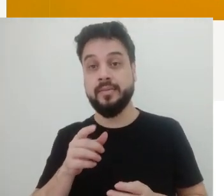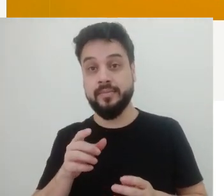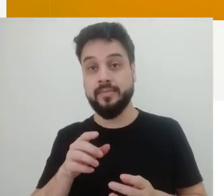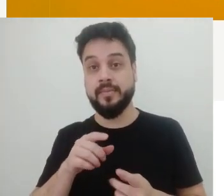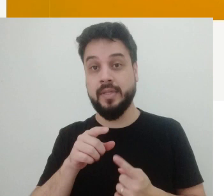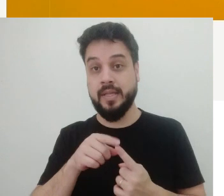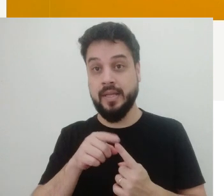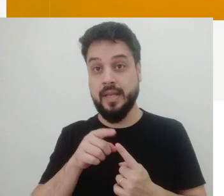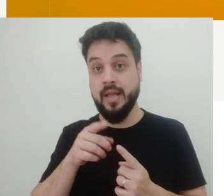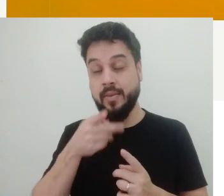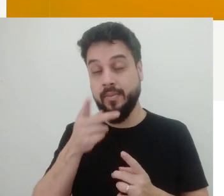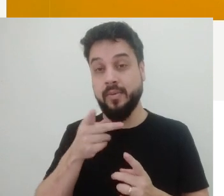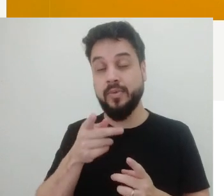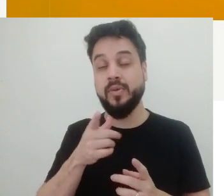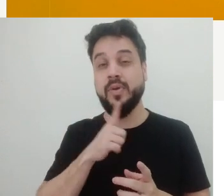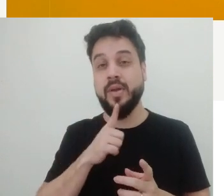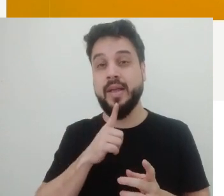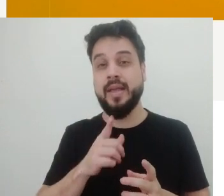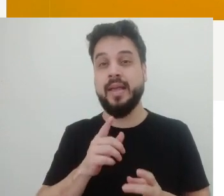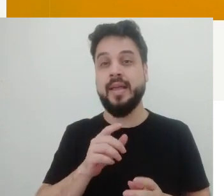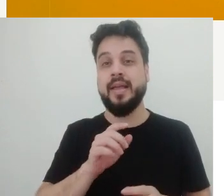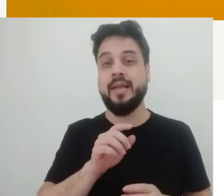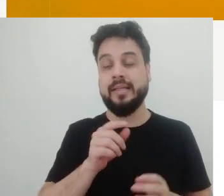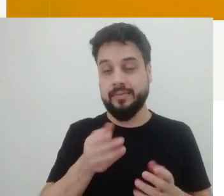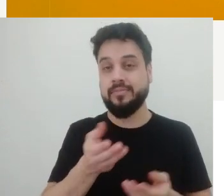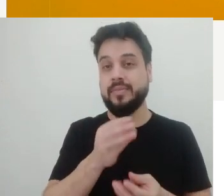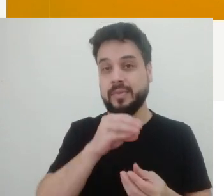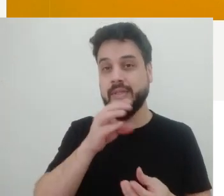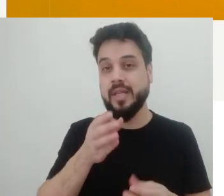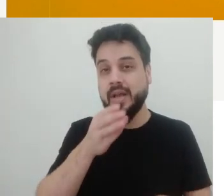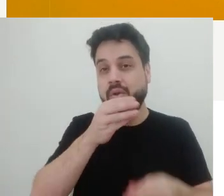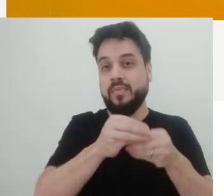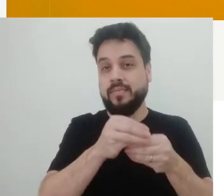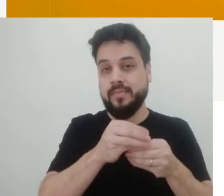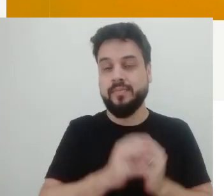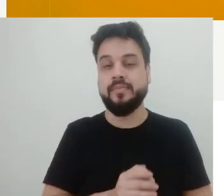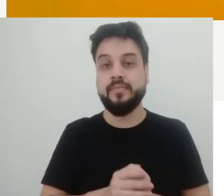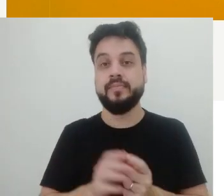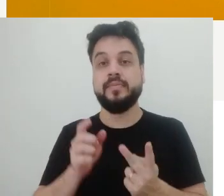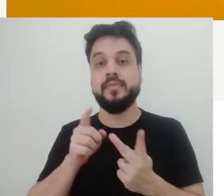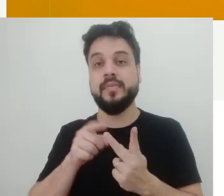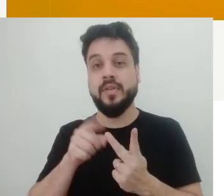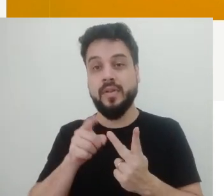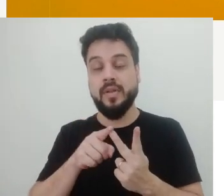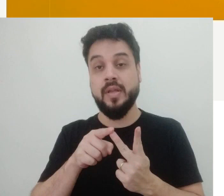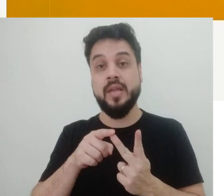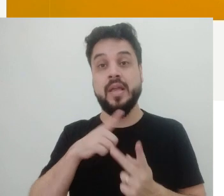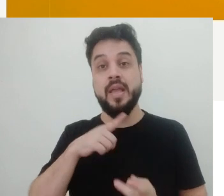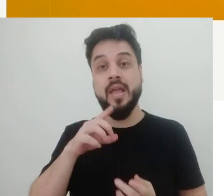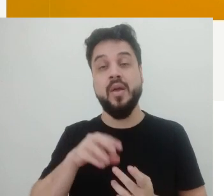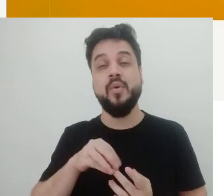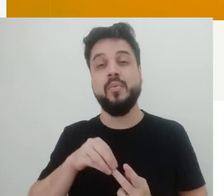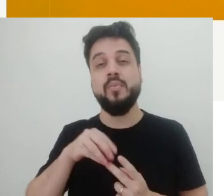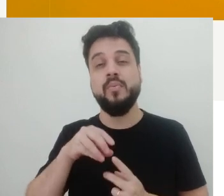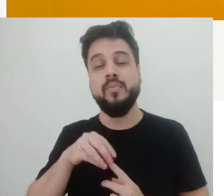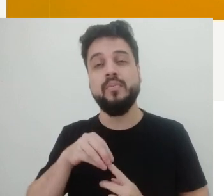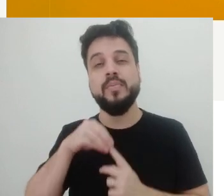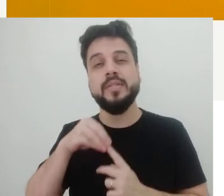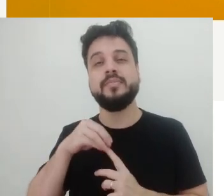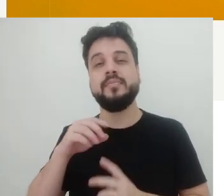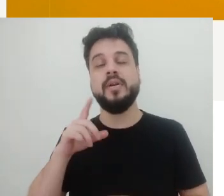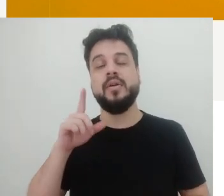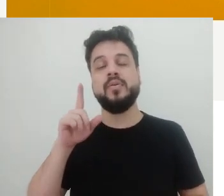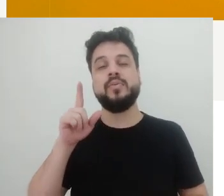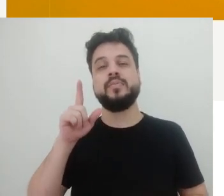desafía a la unidisciplinariedad, y ya Mareya habló algo de esto, son los estudios de área.